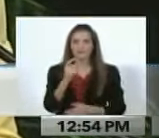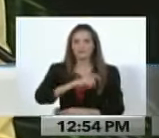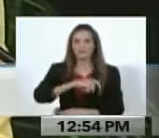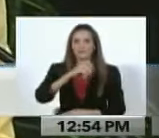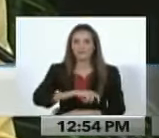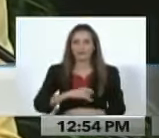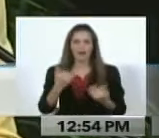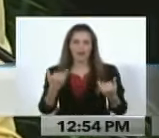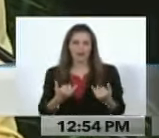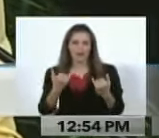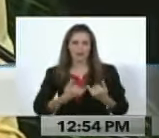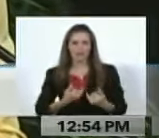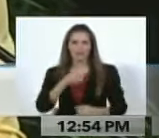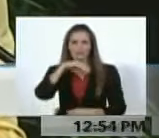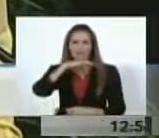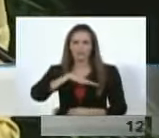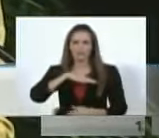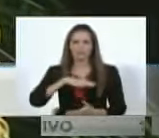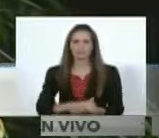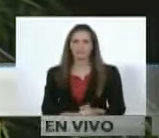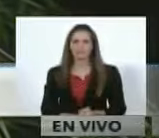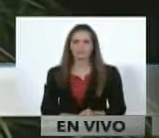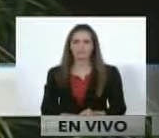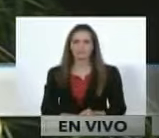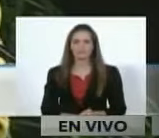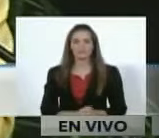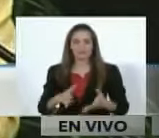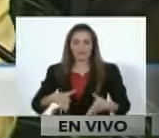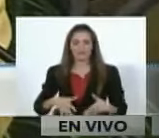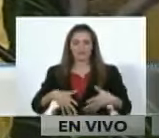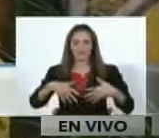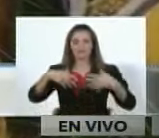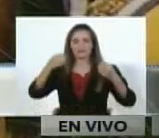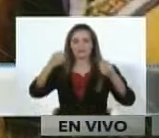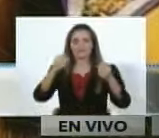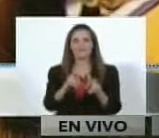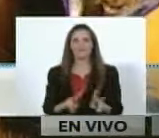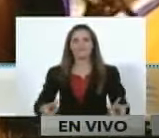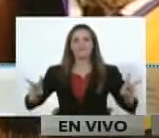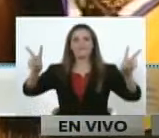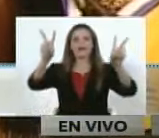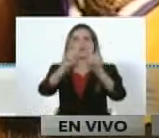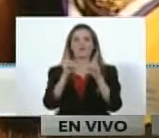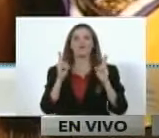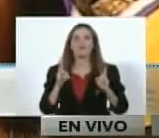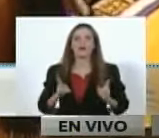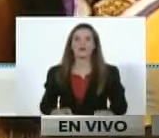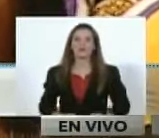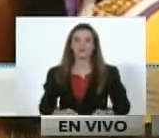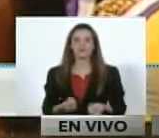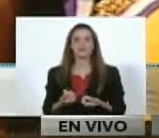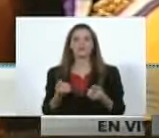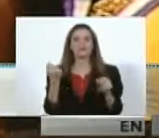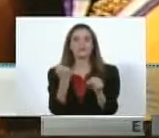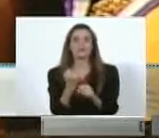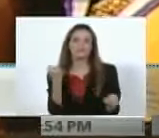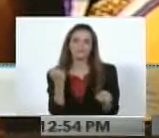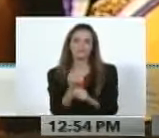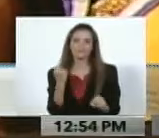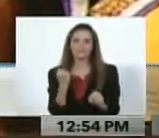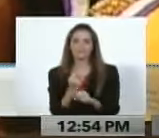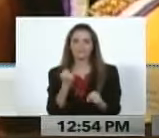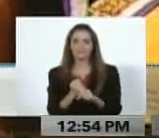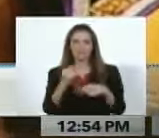en este momento histórico para rescatar los valores humanísticos del ejercicio de